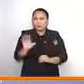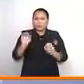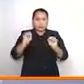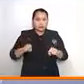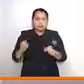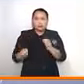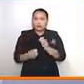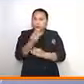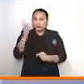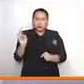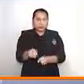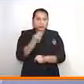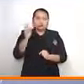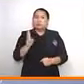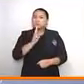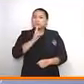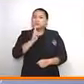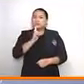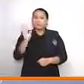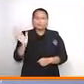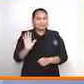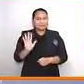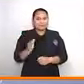oportunidad de ser el próximo millonario de Honduras.